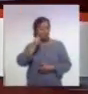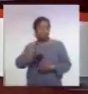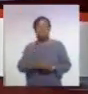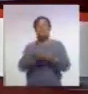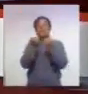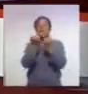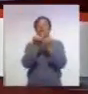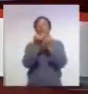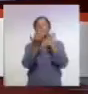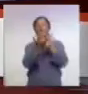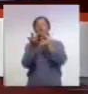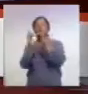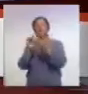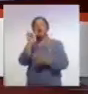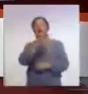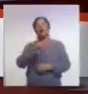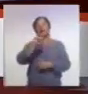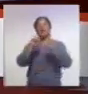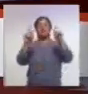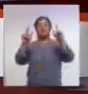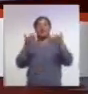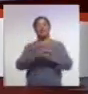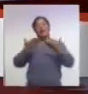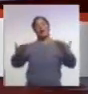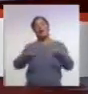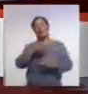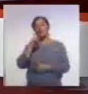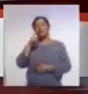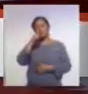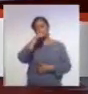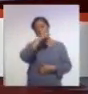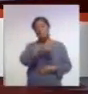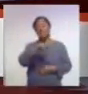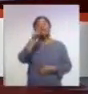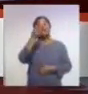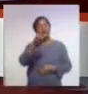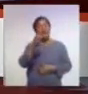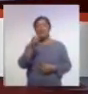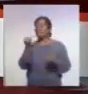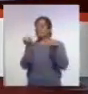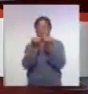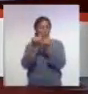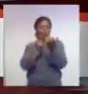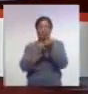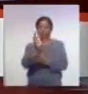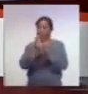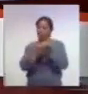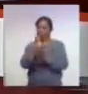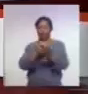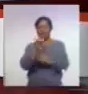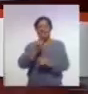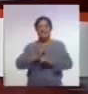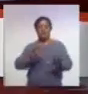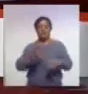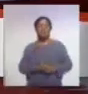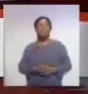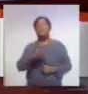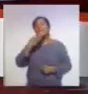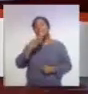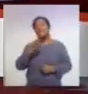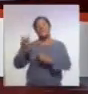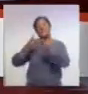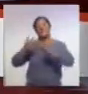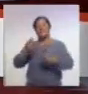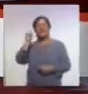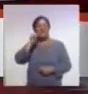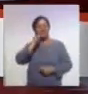siga en la cuenta arroba Tlaxcala ahora en Twitter. En esta red social también estamos subiendo la información constantemente. Y le doy la bienvenida y saludo como